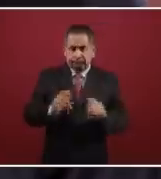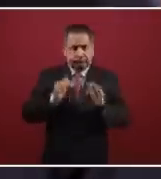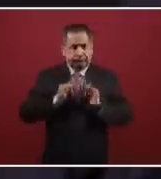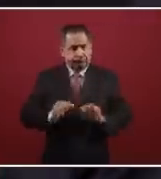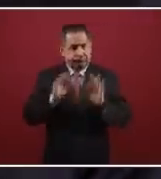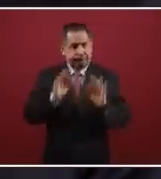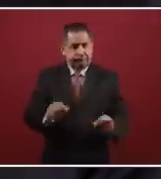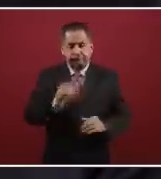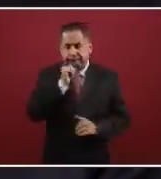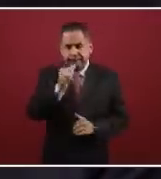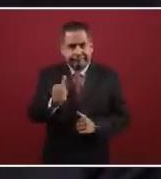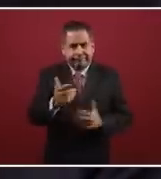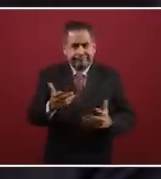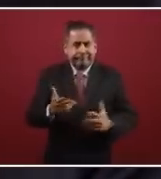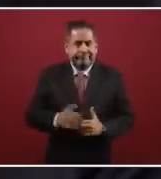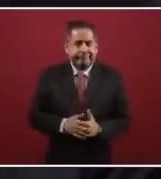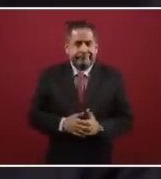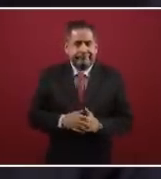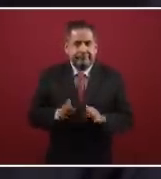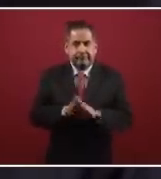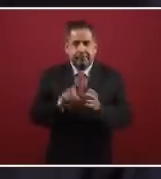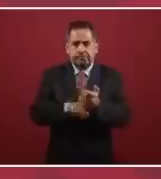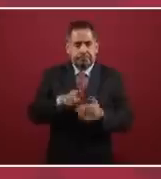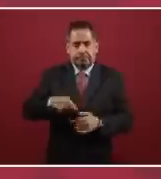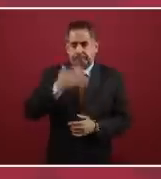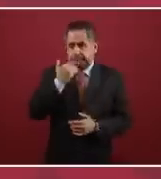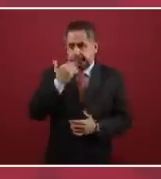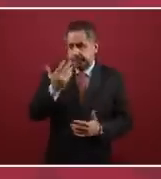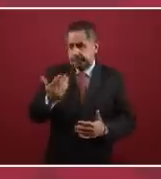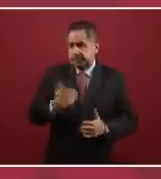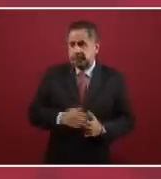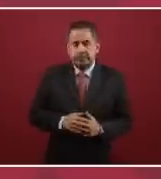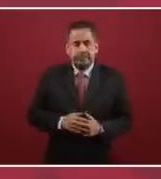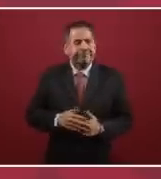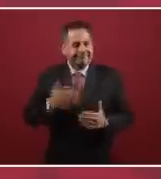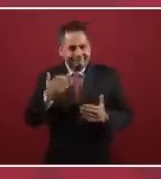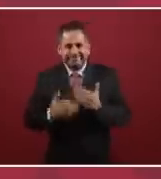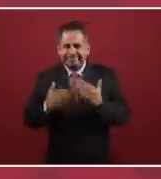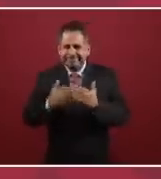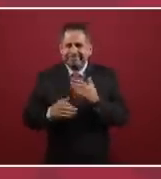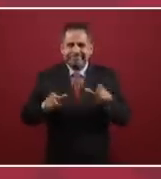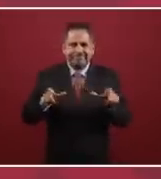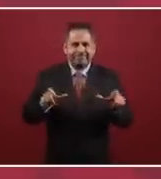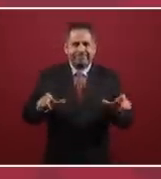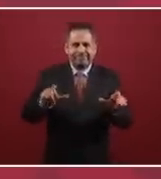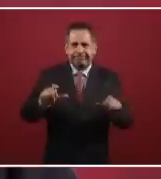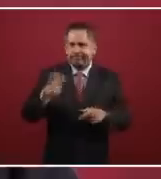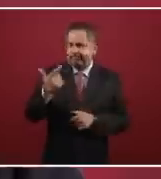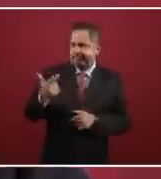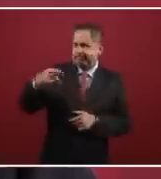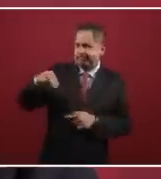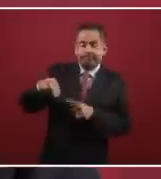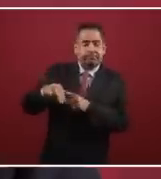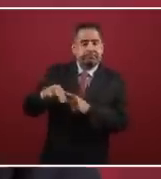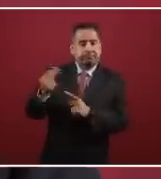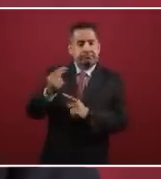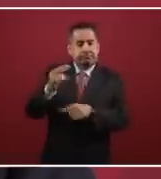la seguridad pública, sobre todo. Entonces, hacía falta la creación de la Guardia